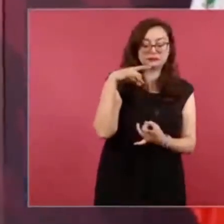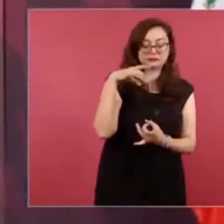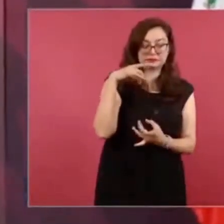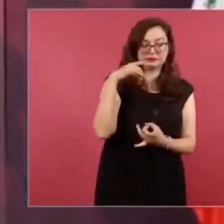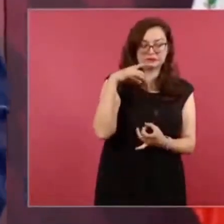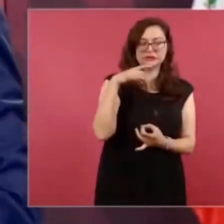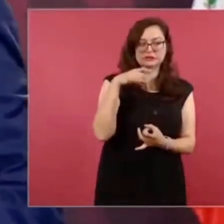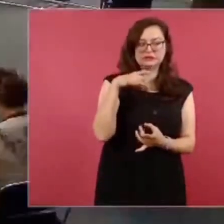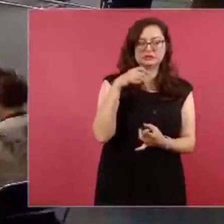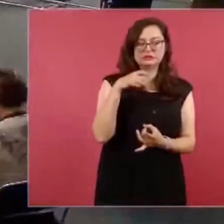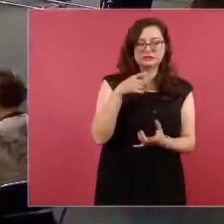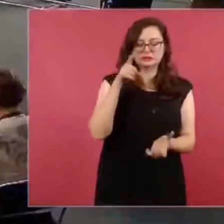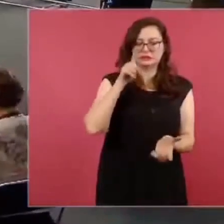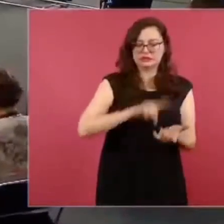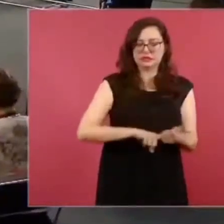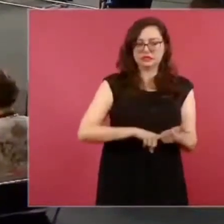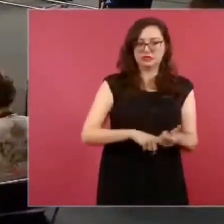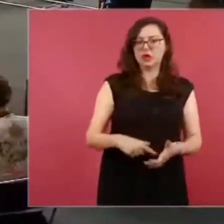traían